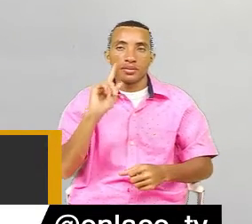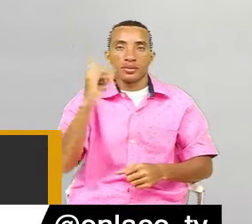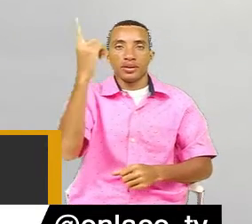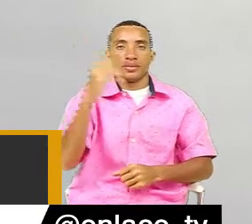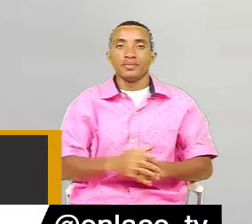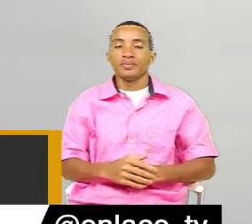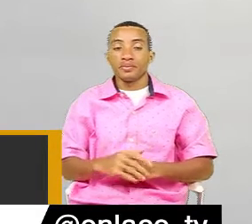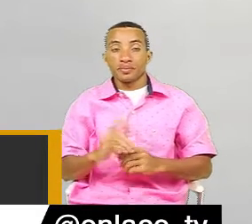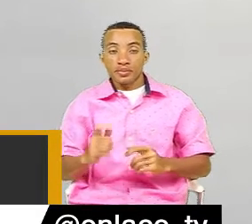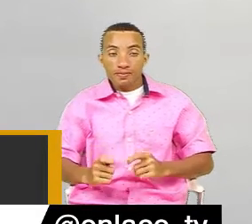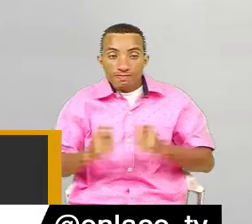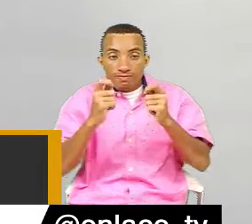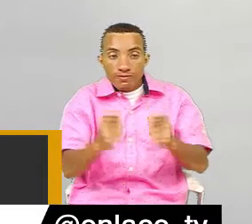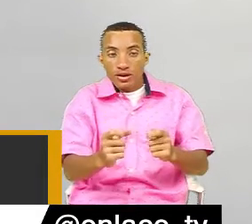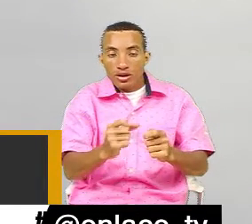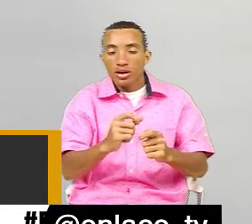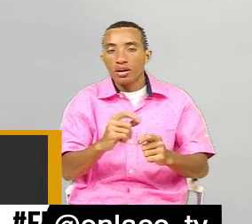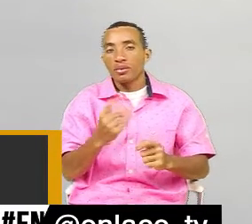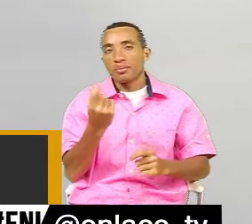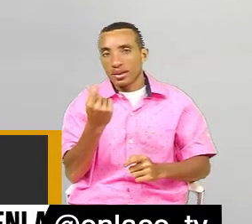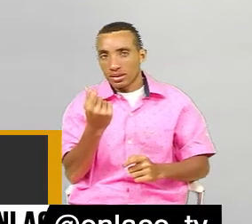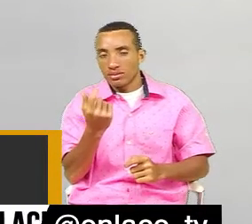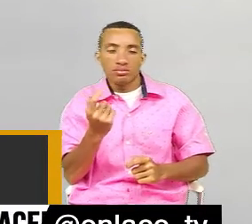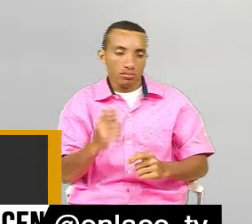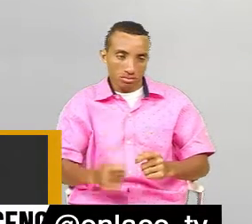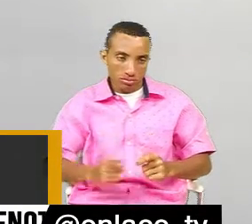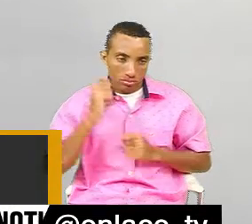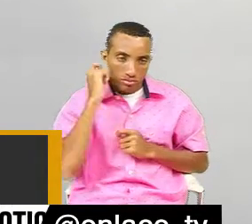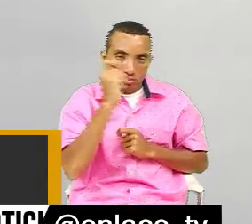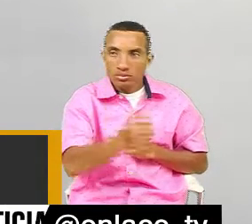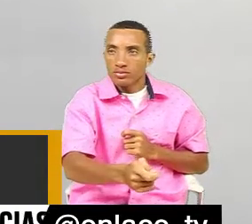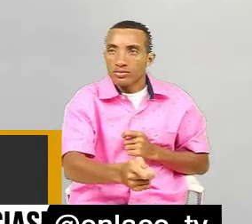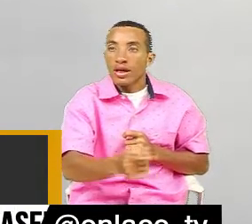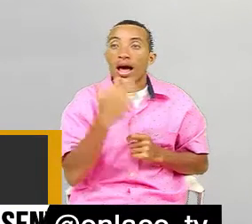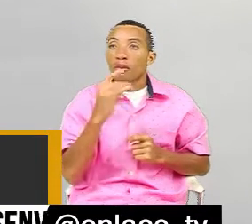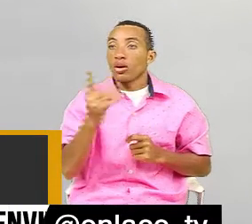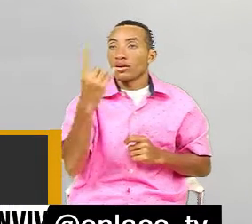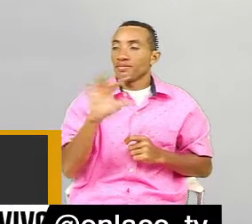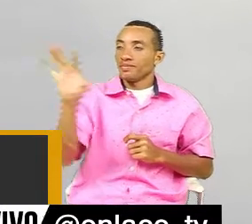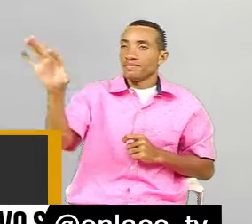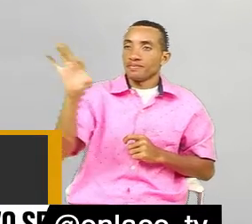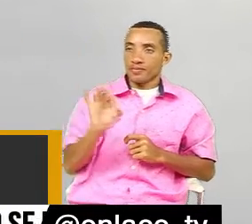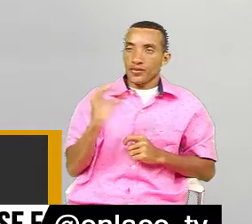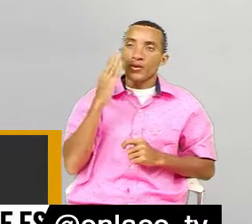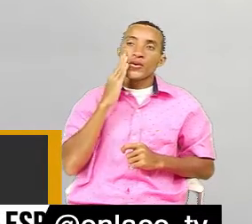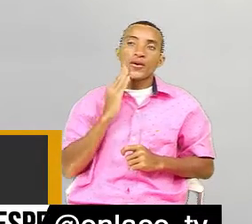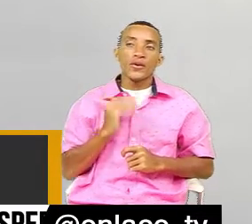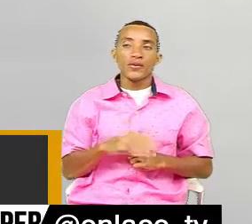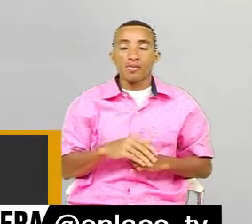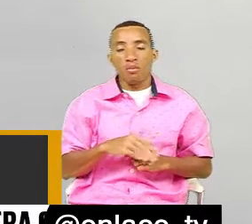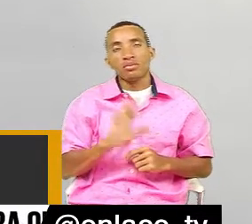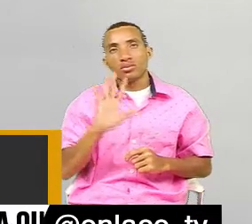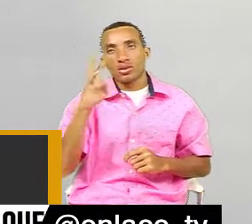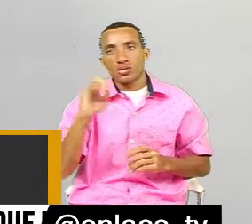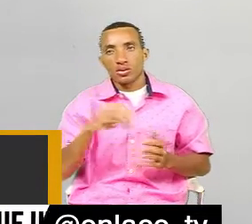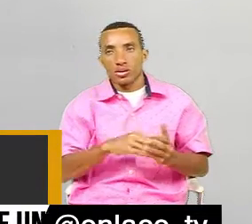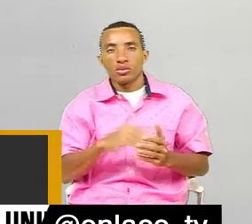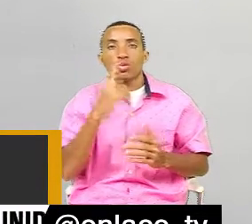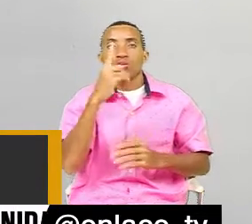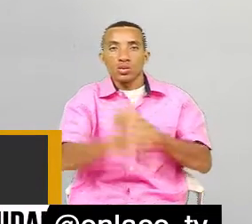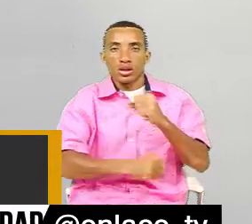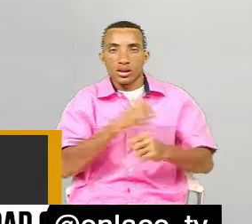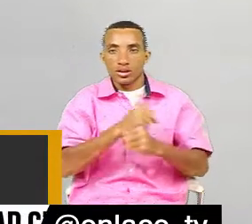subsidio por contratar un joven de este programa. Es decir, si un empresario contrata un joven de 40.000 primeros empleos por un año,